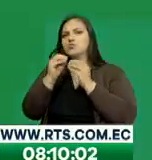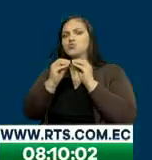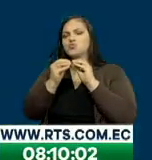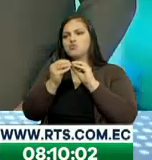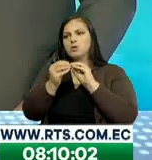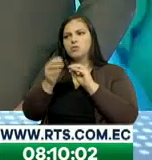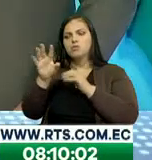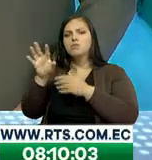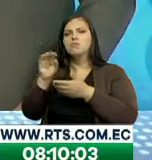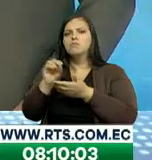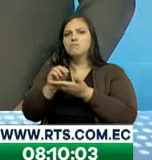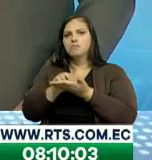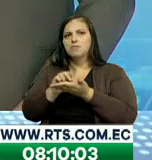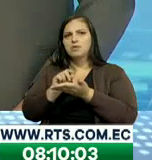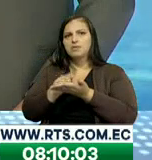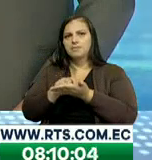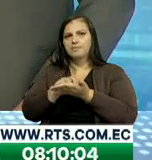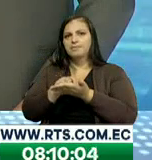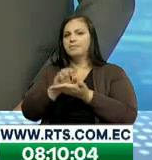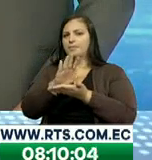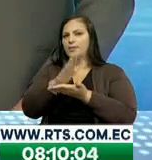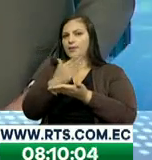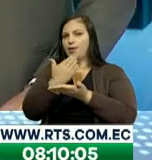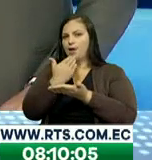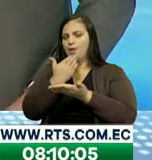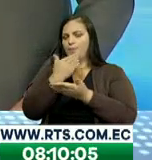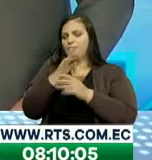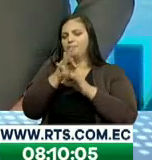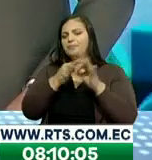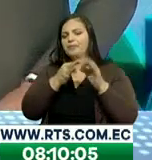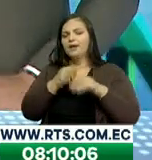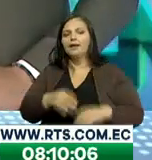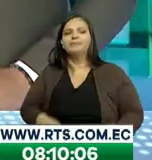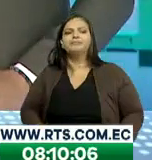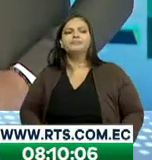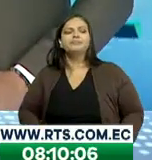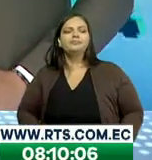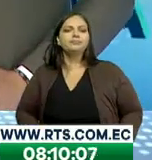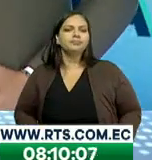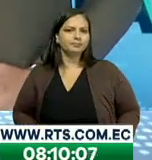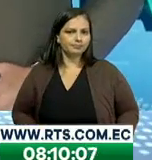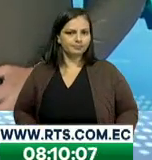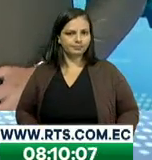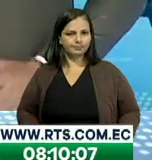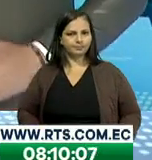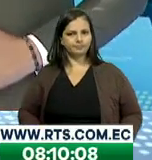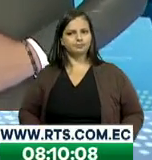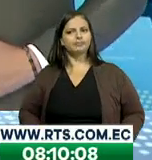Es decir, le roba al Estado, si tiene bypass, le roba a CNT